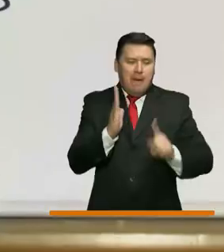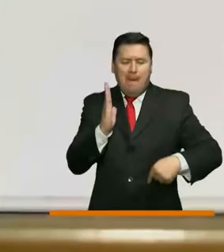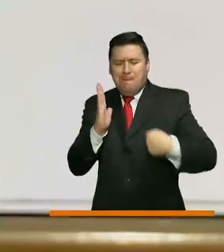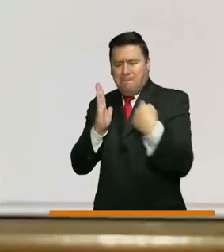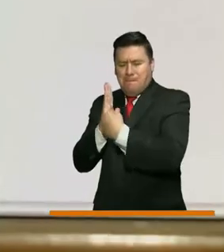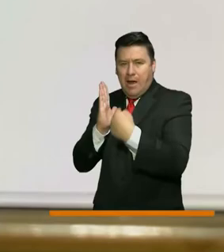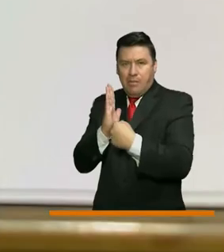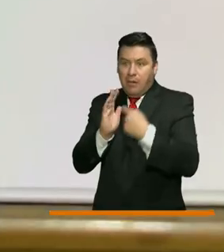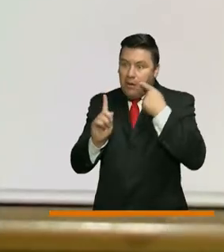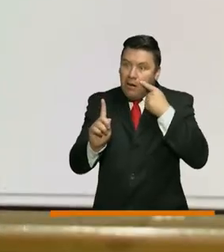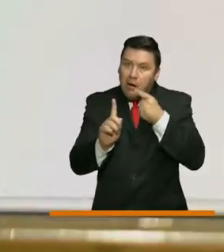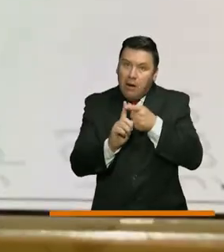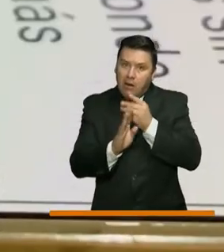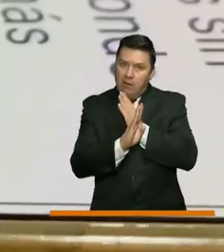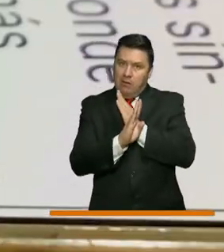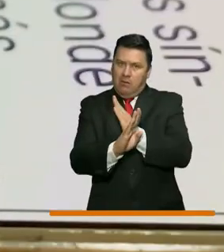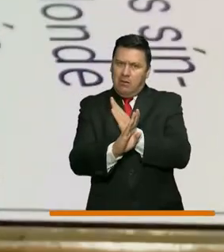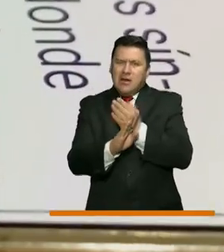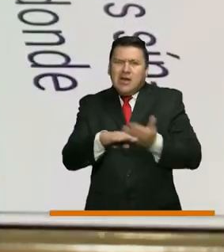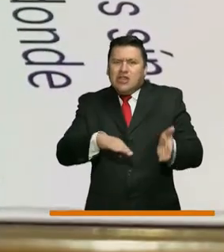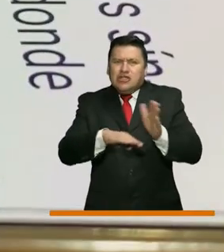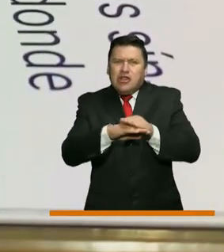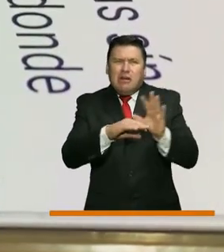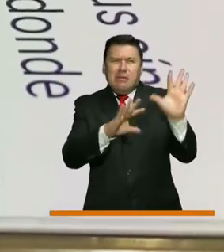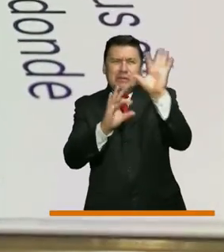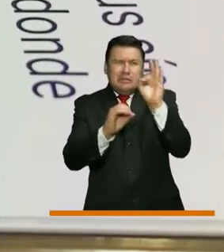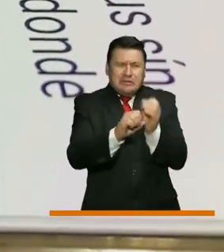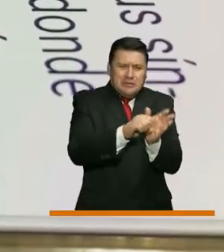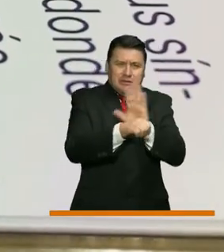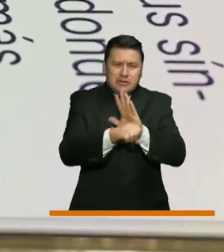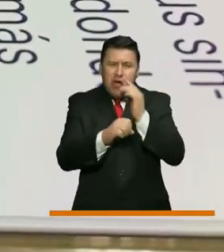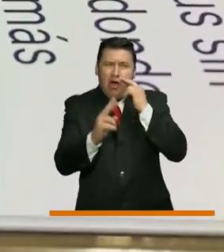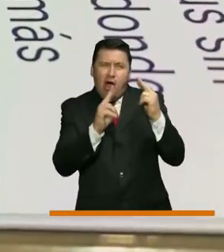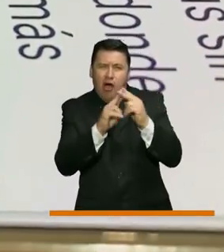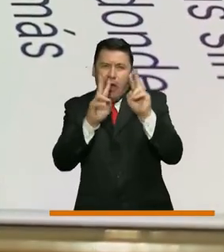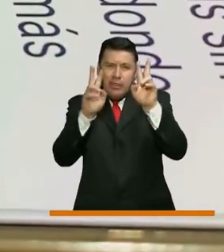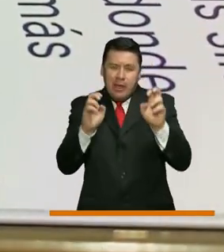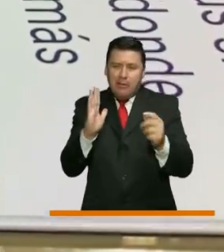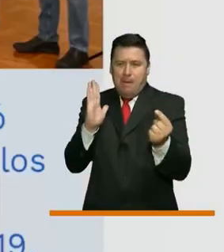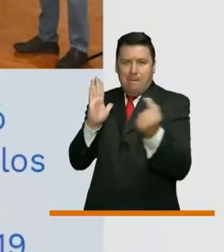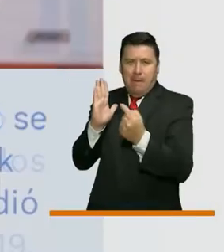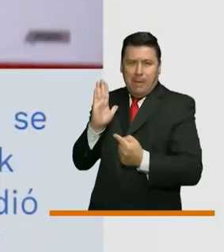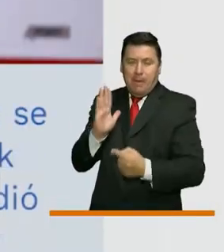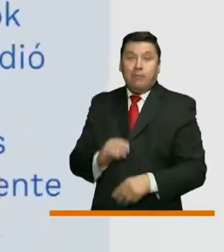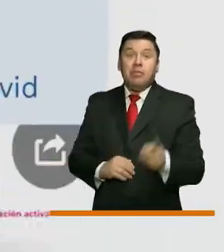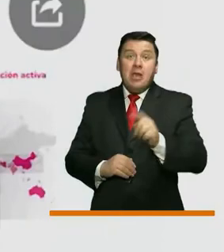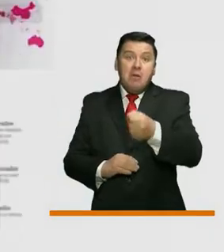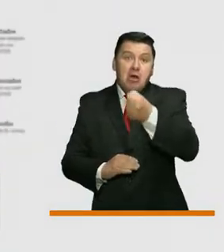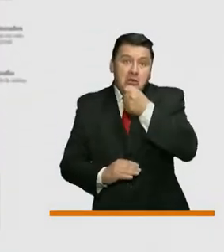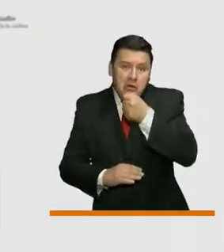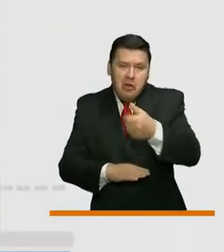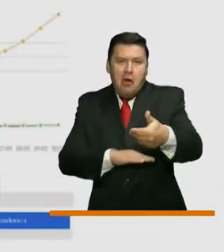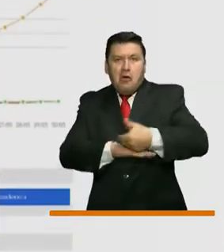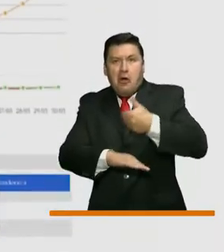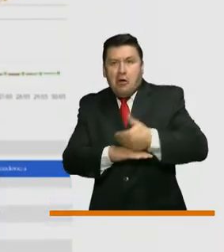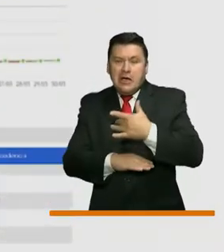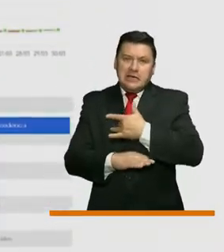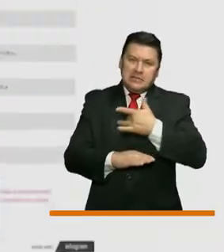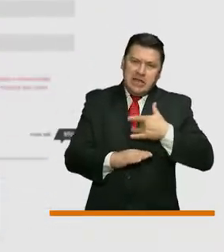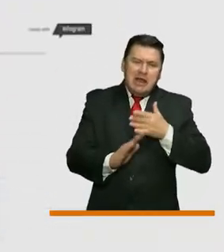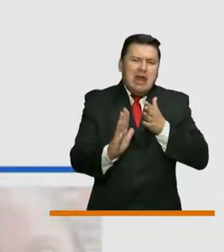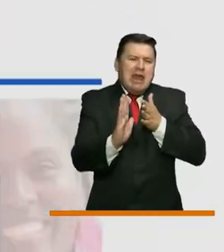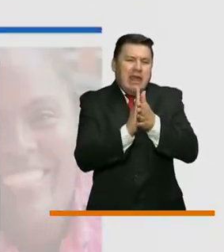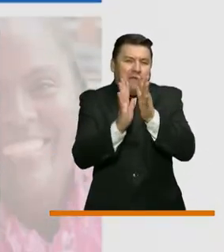familia para protegerlos y conocer todo acerca de la pandemia. También encontrarás noticias, consejos de